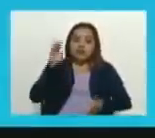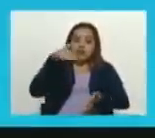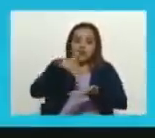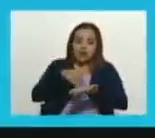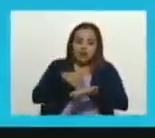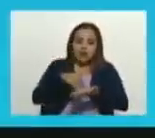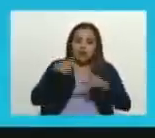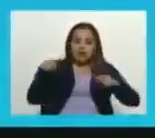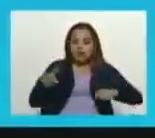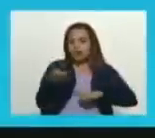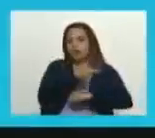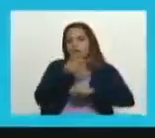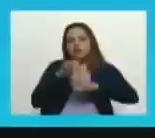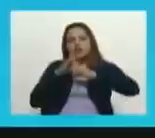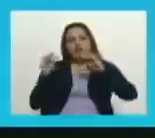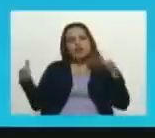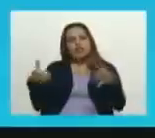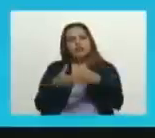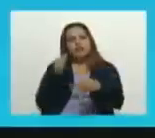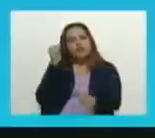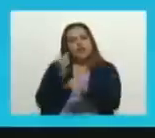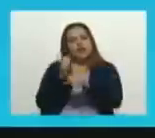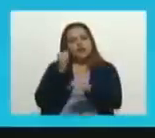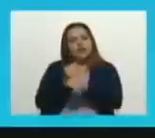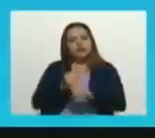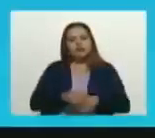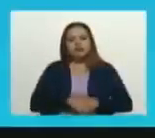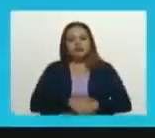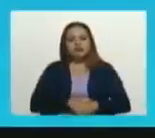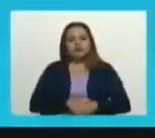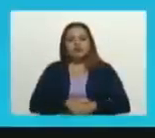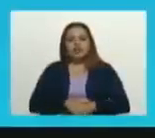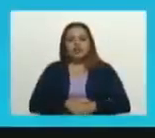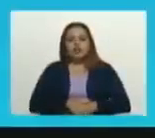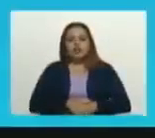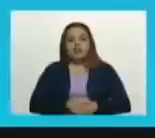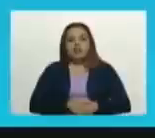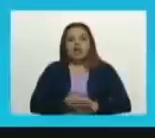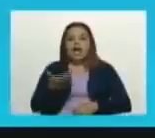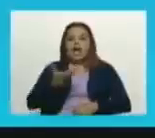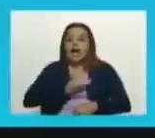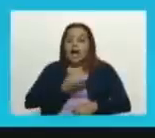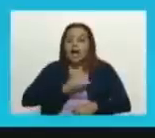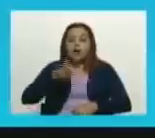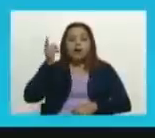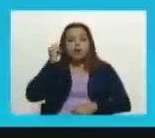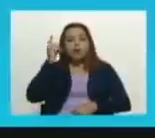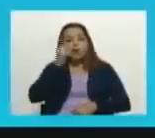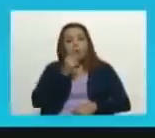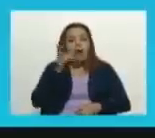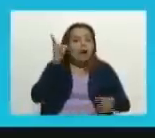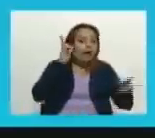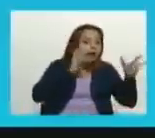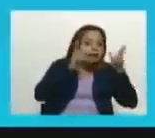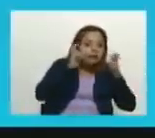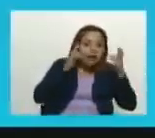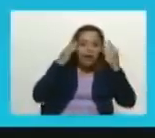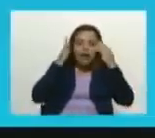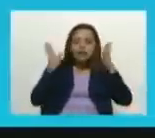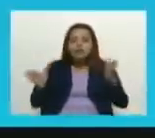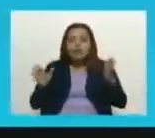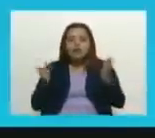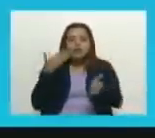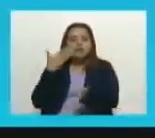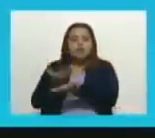gobierno, con todo el equipo de trabajo, los alcaldes, las alcaldesas, bueno, escuchando esta propuesta y